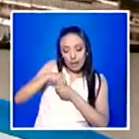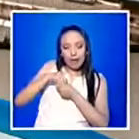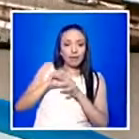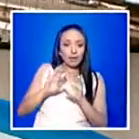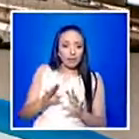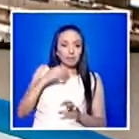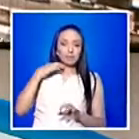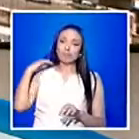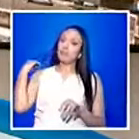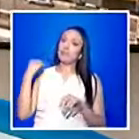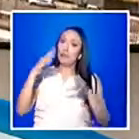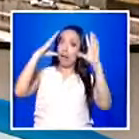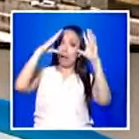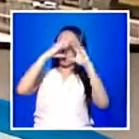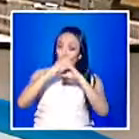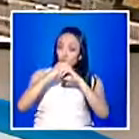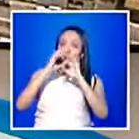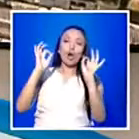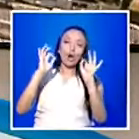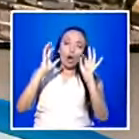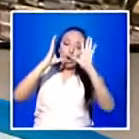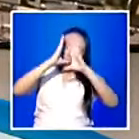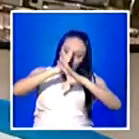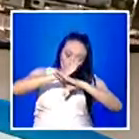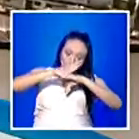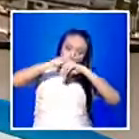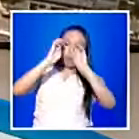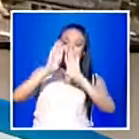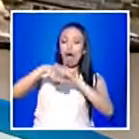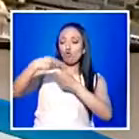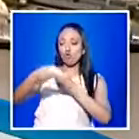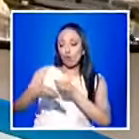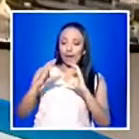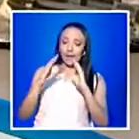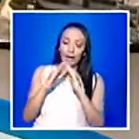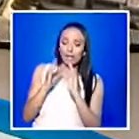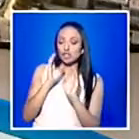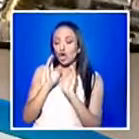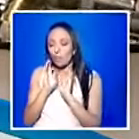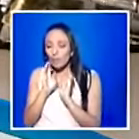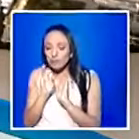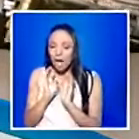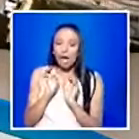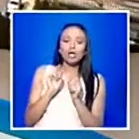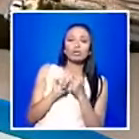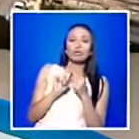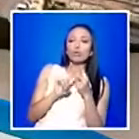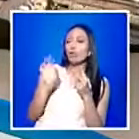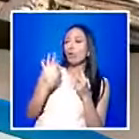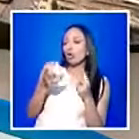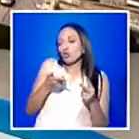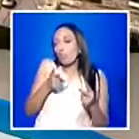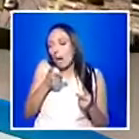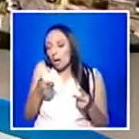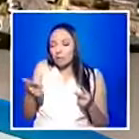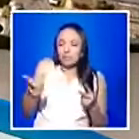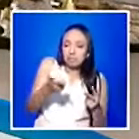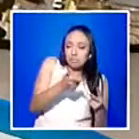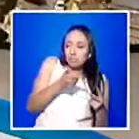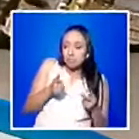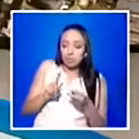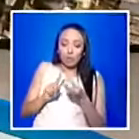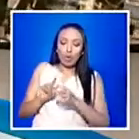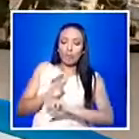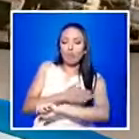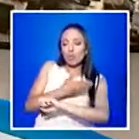queda en la noche o en la madrugada, fuera de su casa, conversando o tal vez consumiendo bebidas alcohólicas, escuchando música.